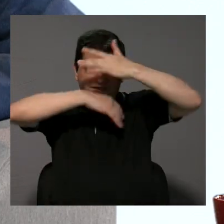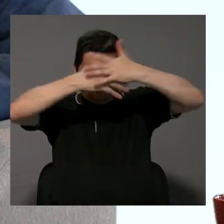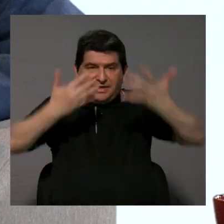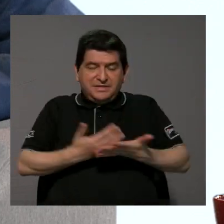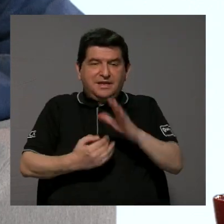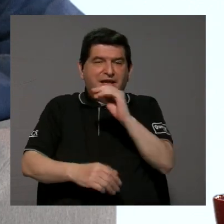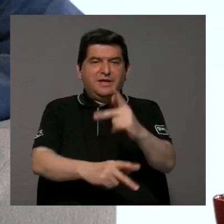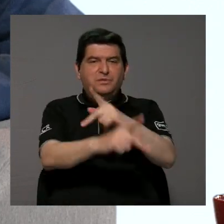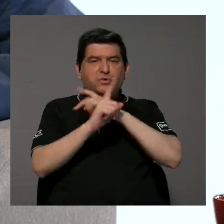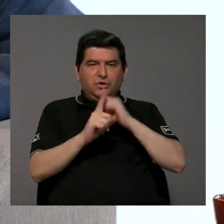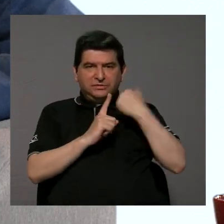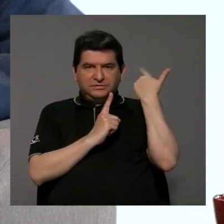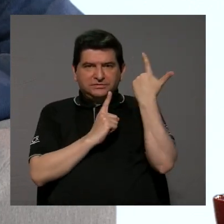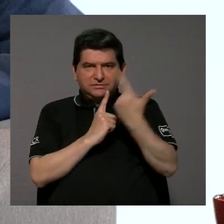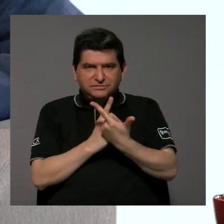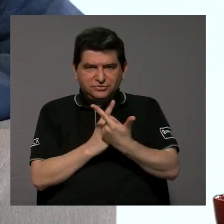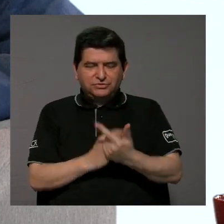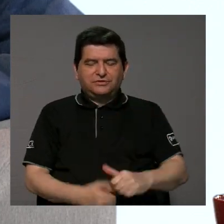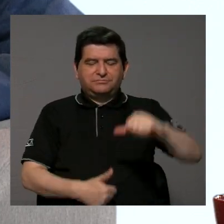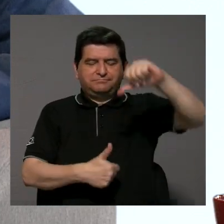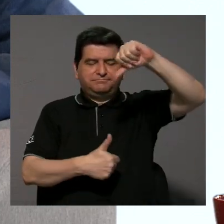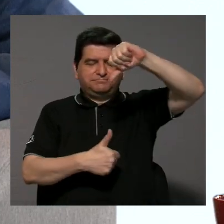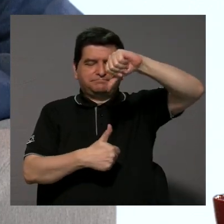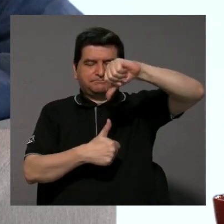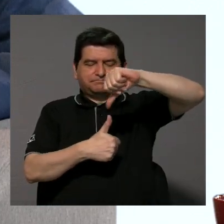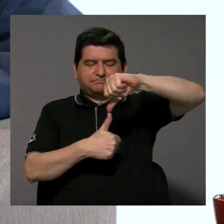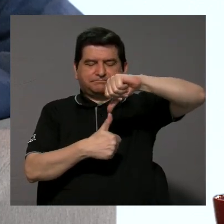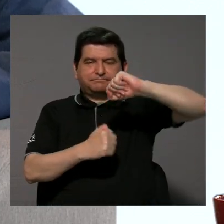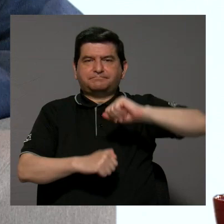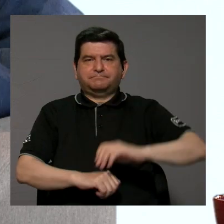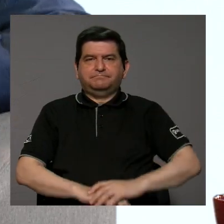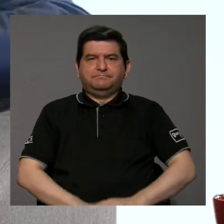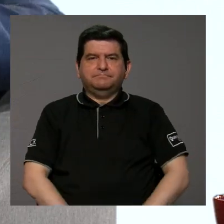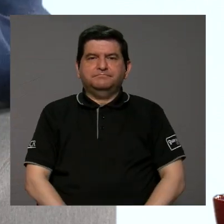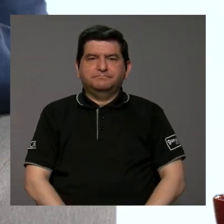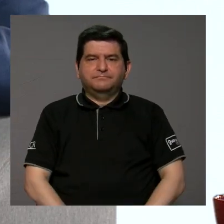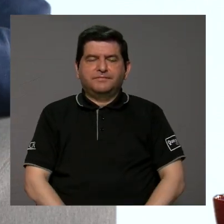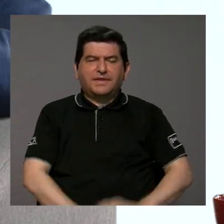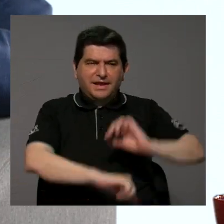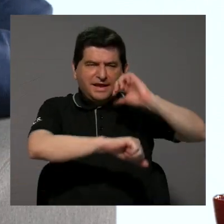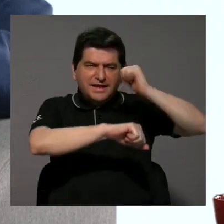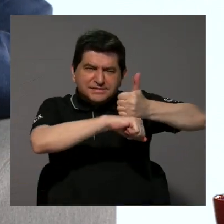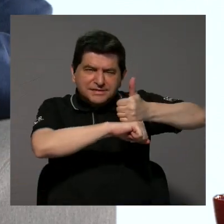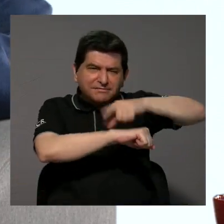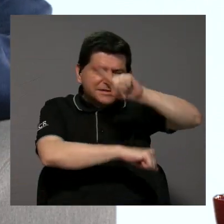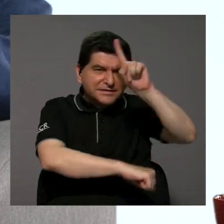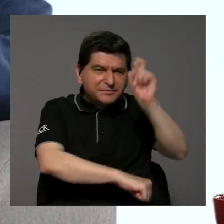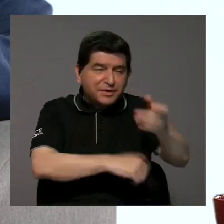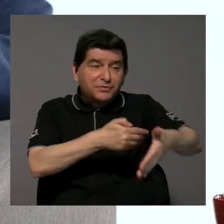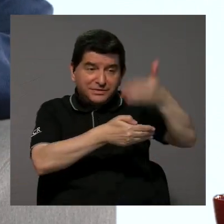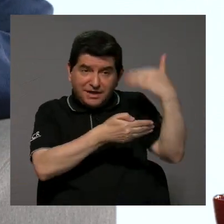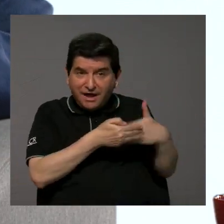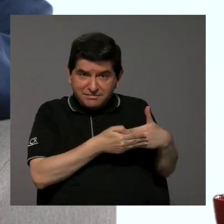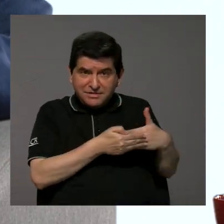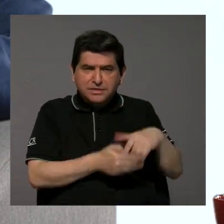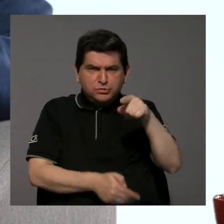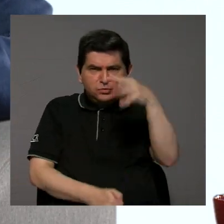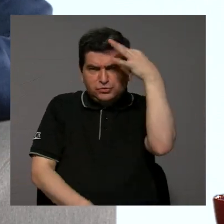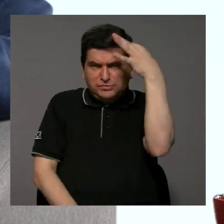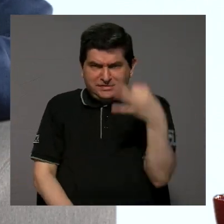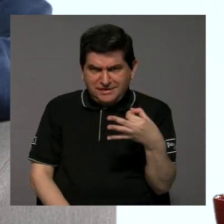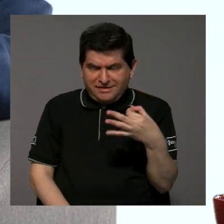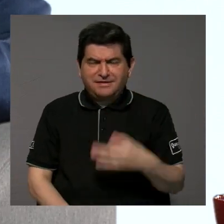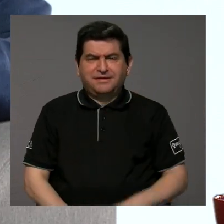la protección social de Centroamérica. Dejamos planteada la pregunta. A su